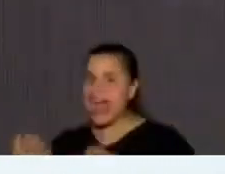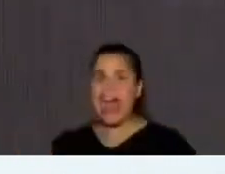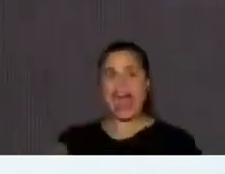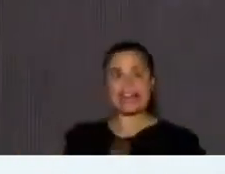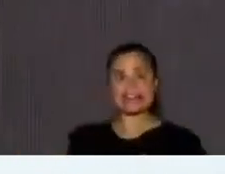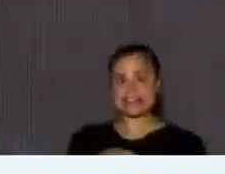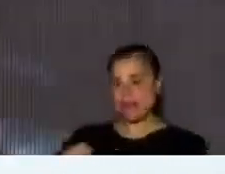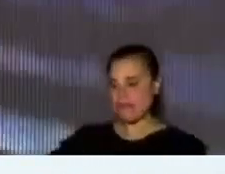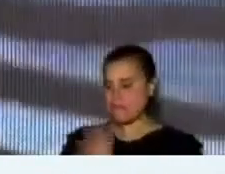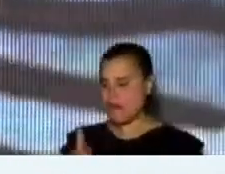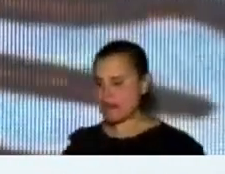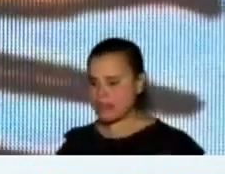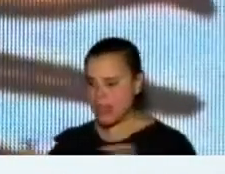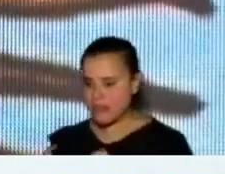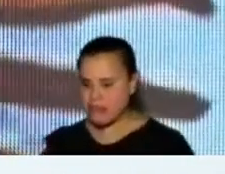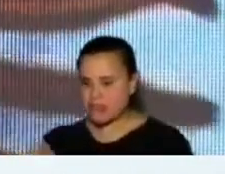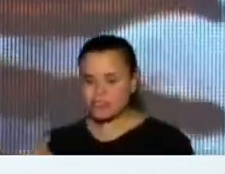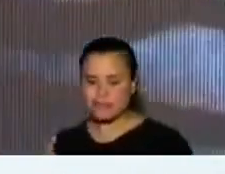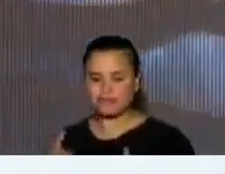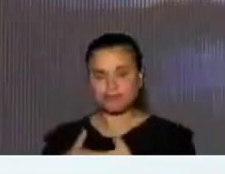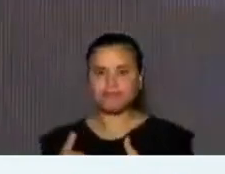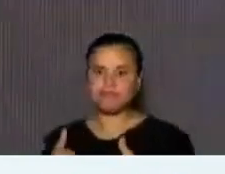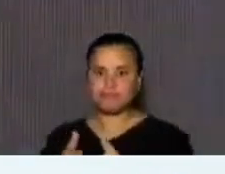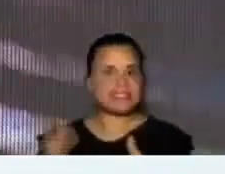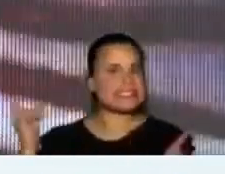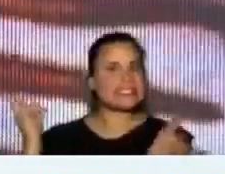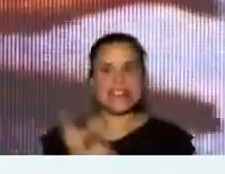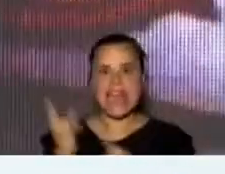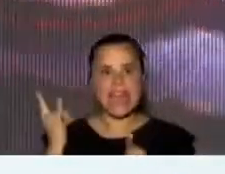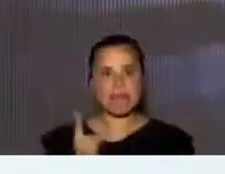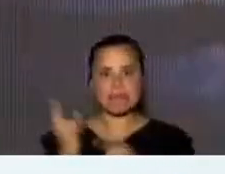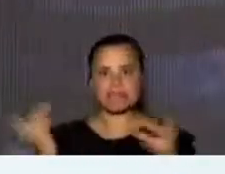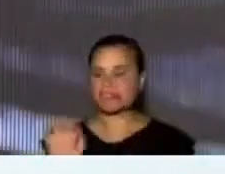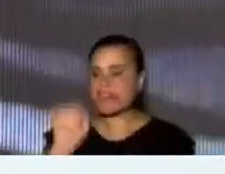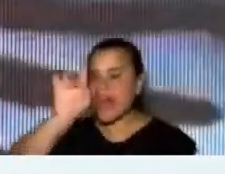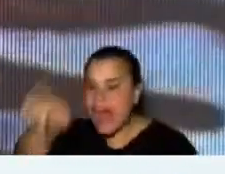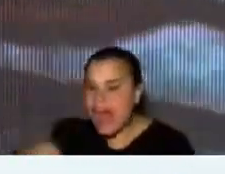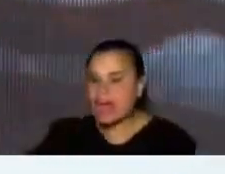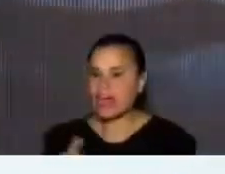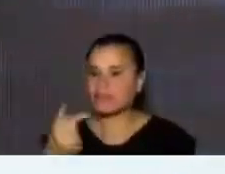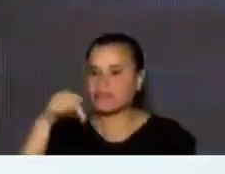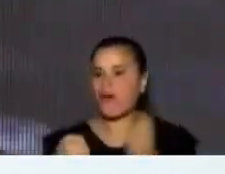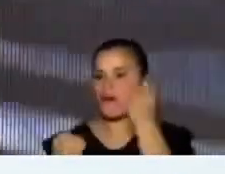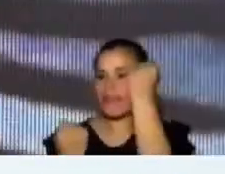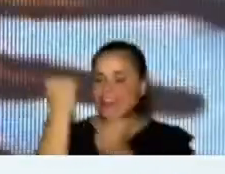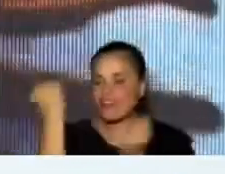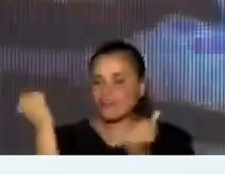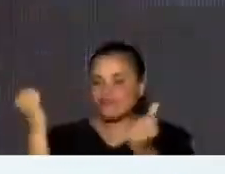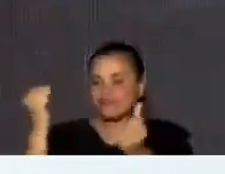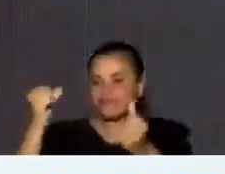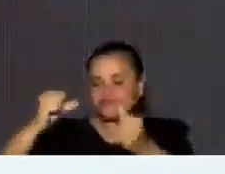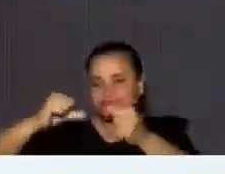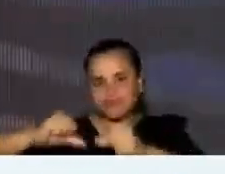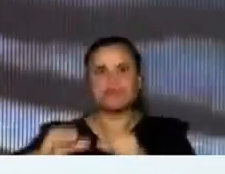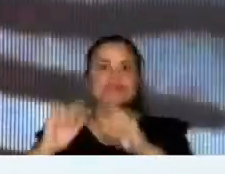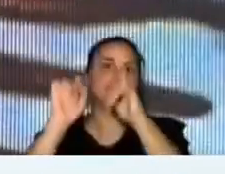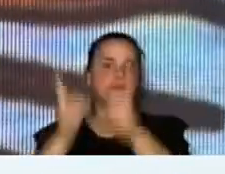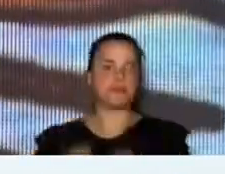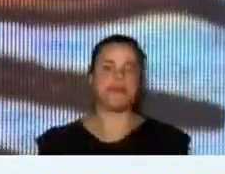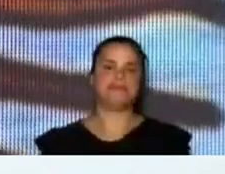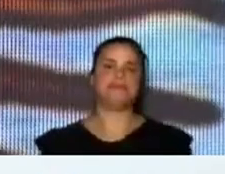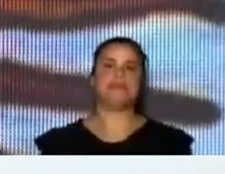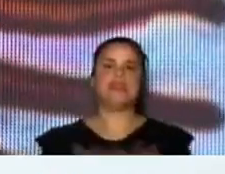además, con hechos concretos, qué es lo que vino haciendo los últimos años en la provincia del Chaco y qué es lo que quiere